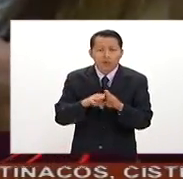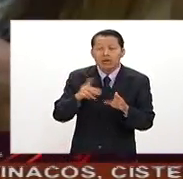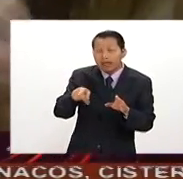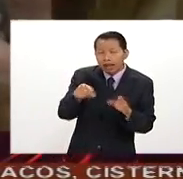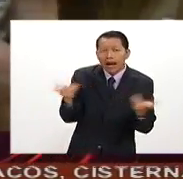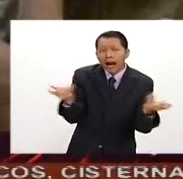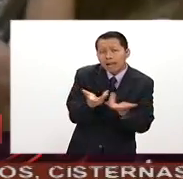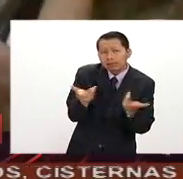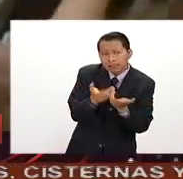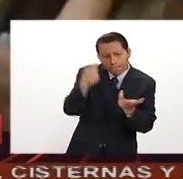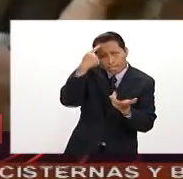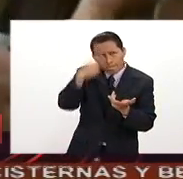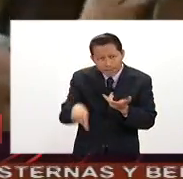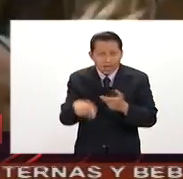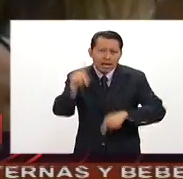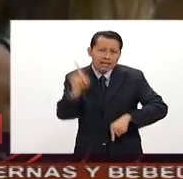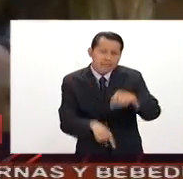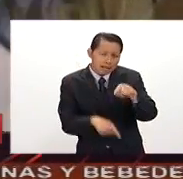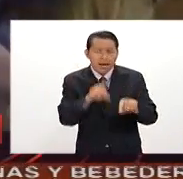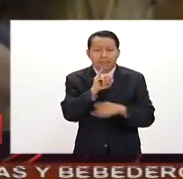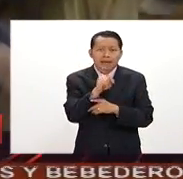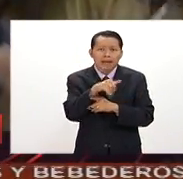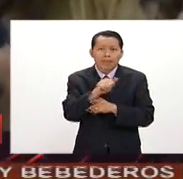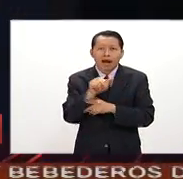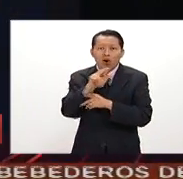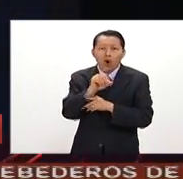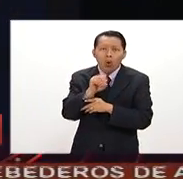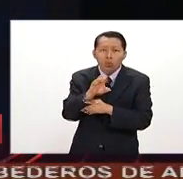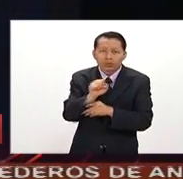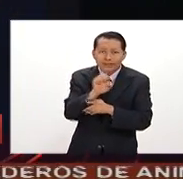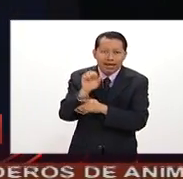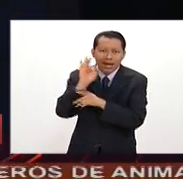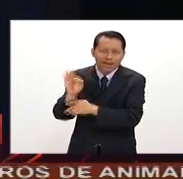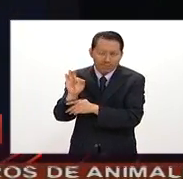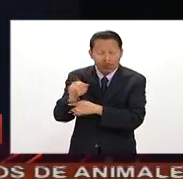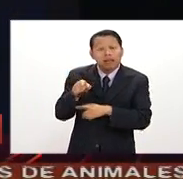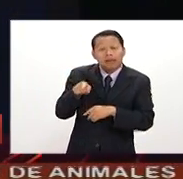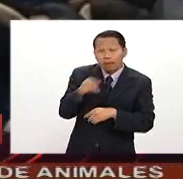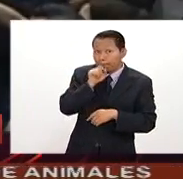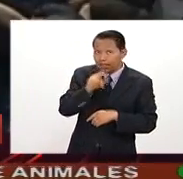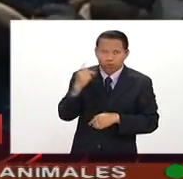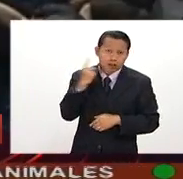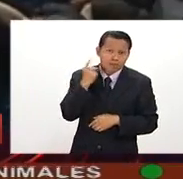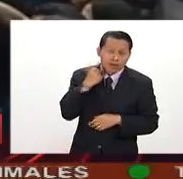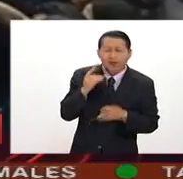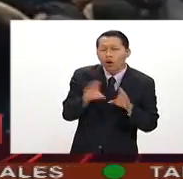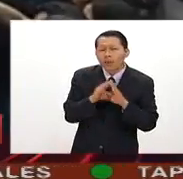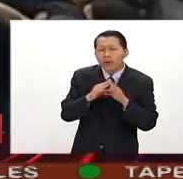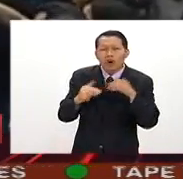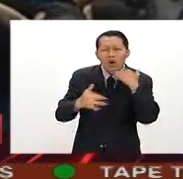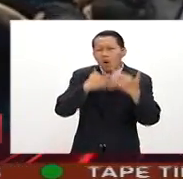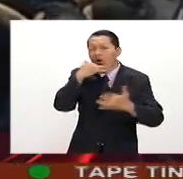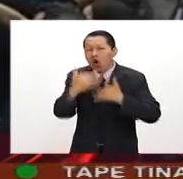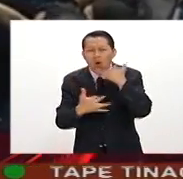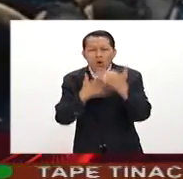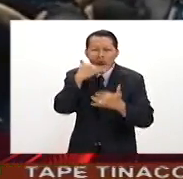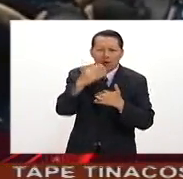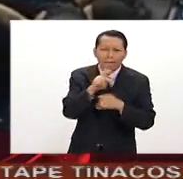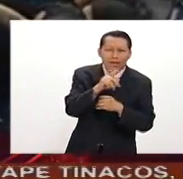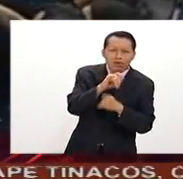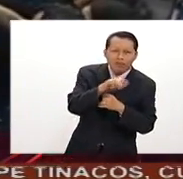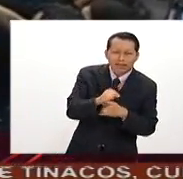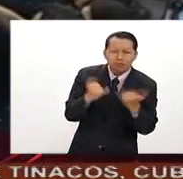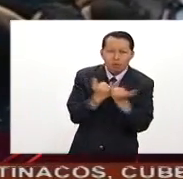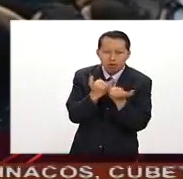proceso que llevó a la remoción de Dilma Rousseff. A Cunha se le vincula con la red de corrupción en Petrobras y